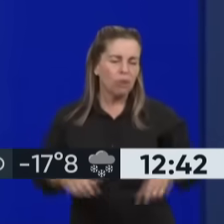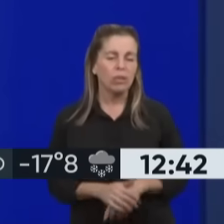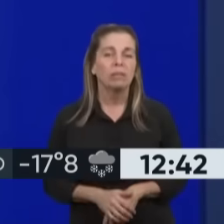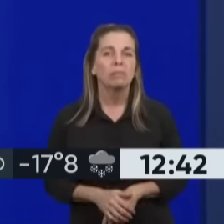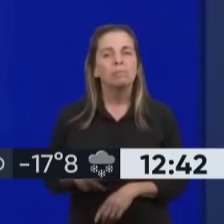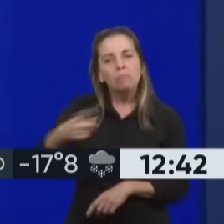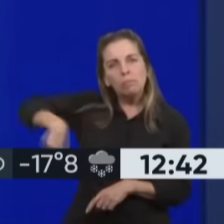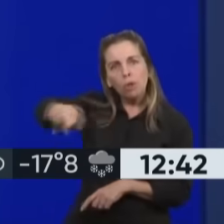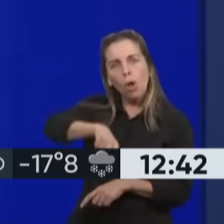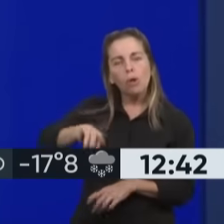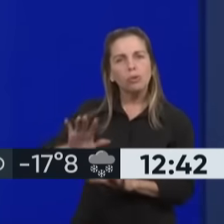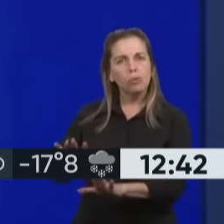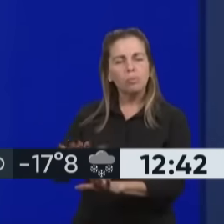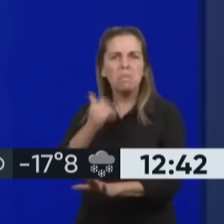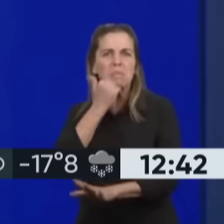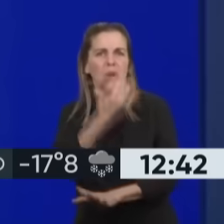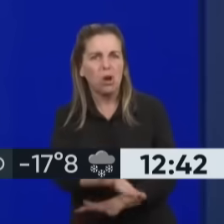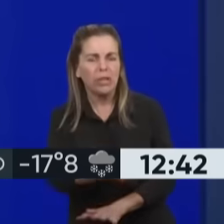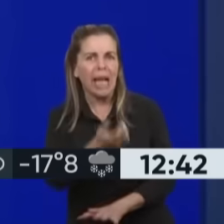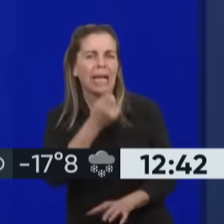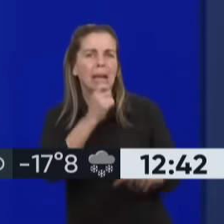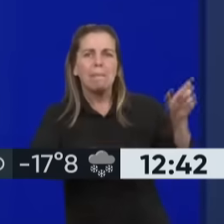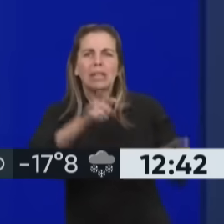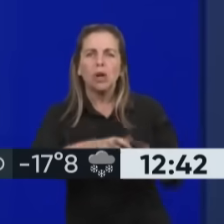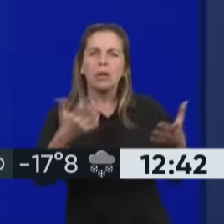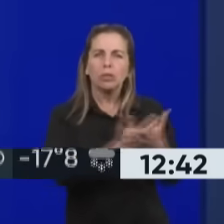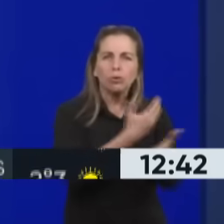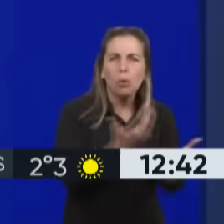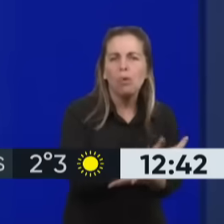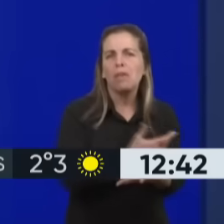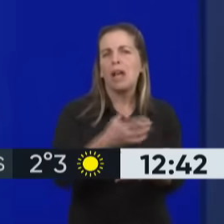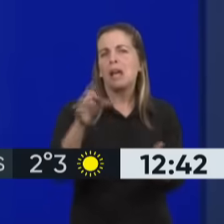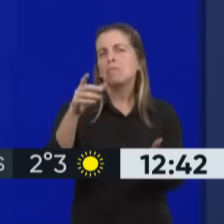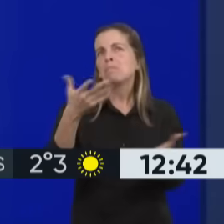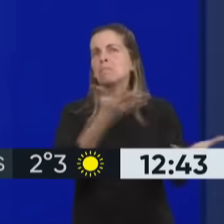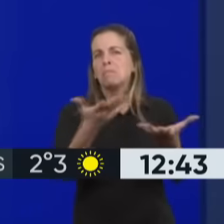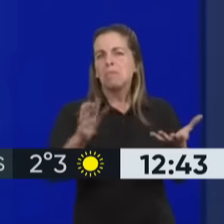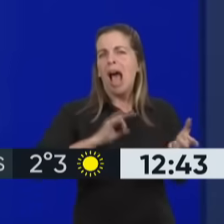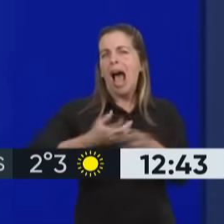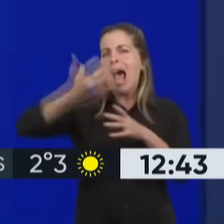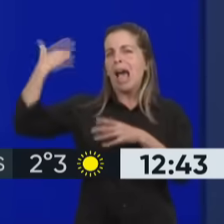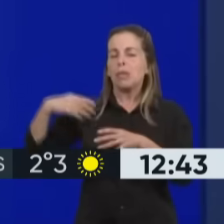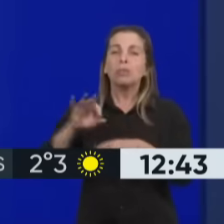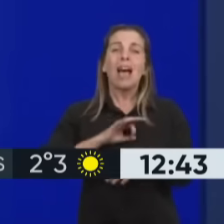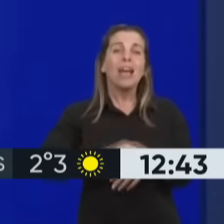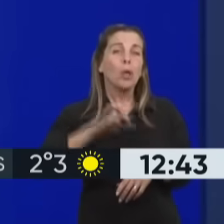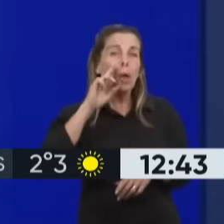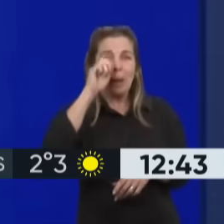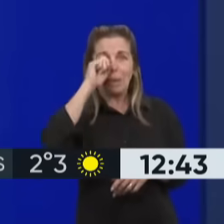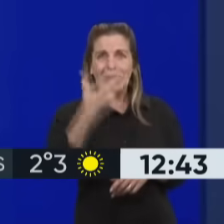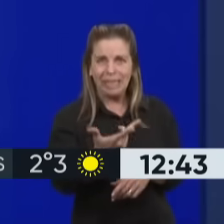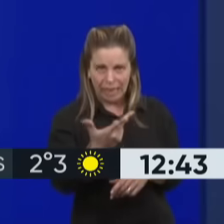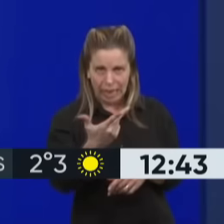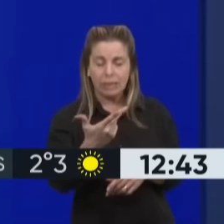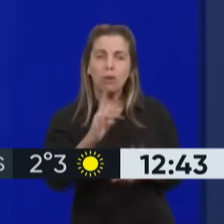no comprenden ni les importa el calvario que vivió la sociedad durante la última década y media. En el 2023 el modelo de la